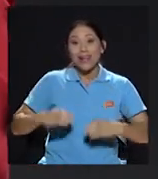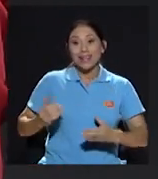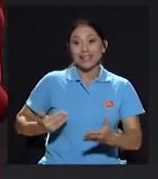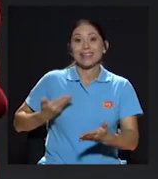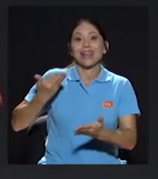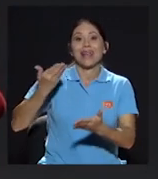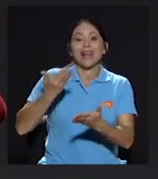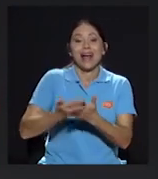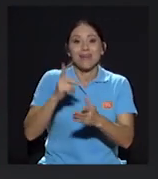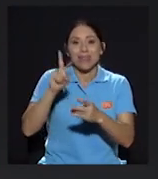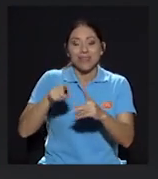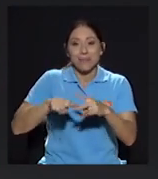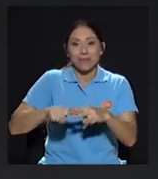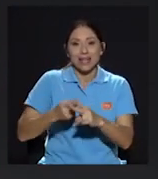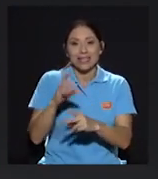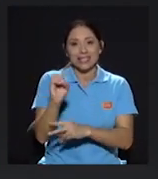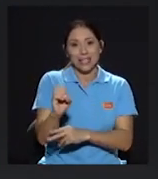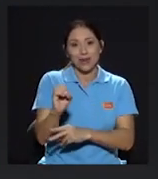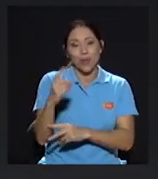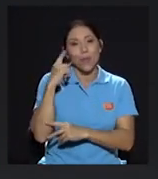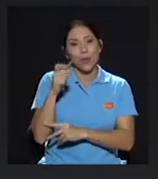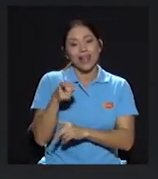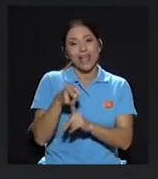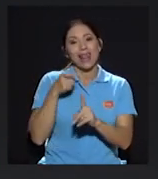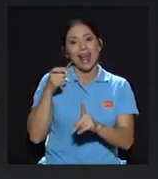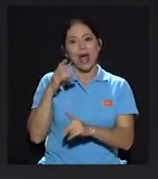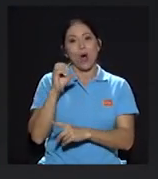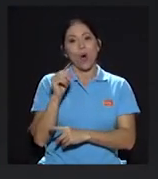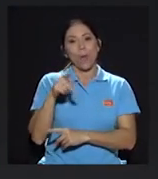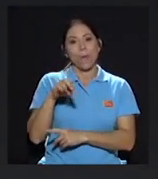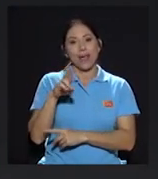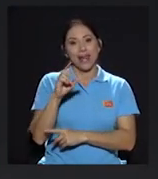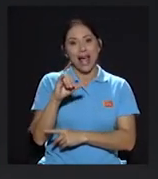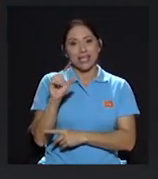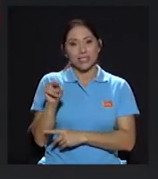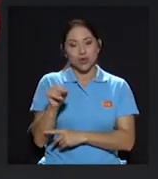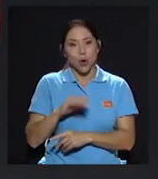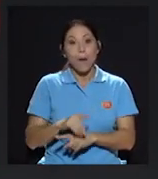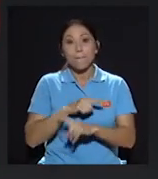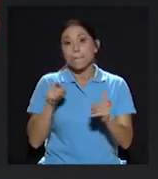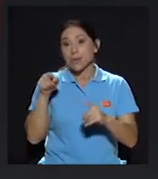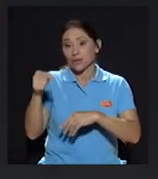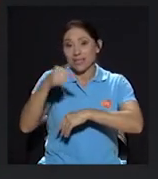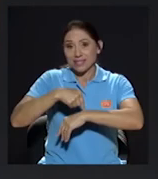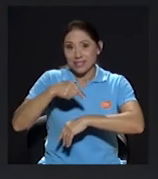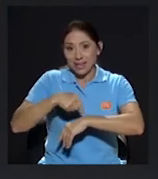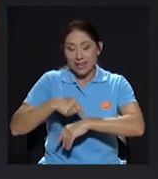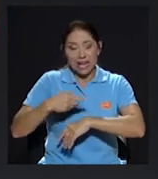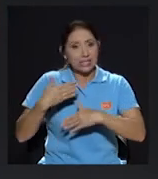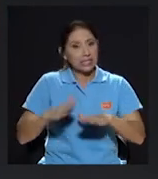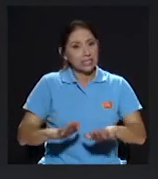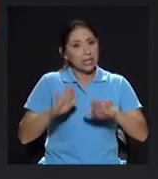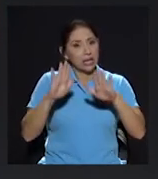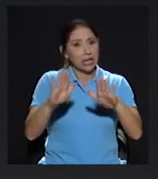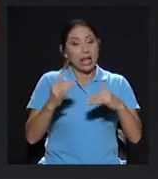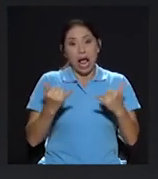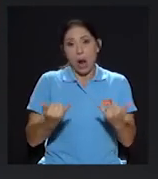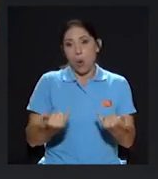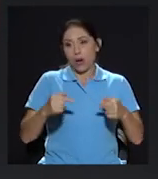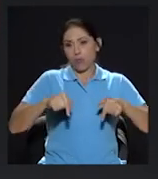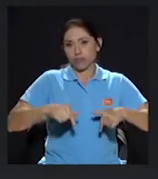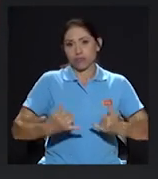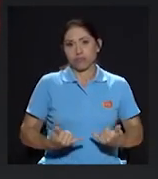pero bueno fueron épocas extraordinarias así que me encuentro hoy en este en esta nueva